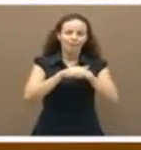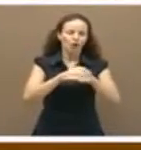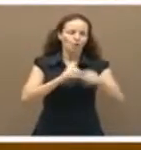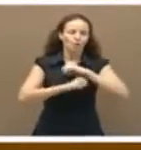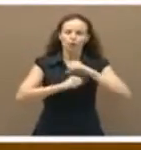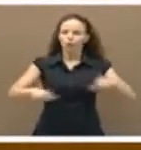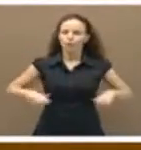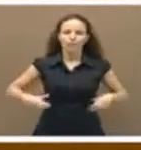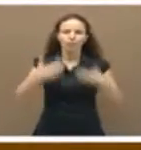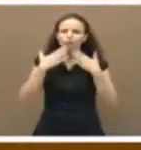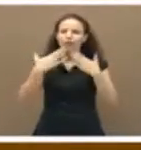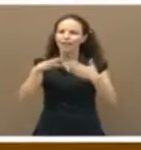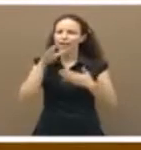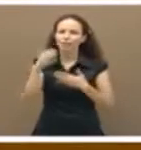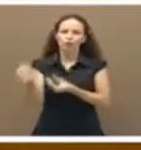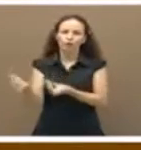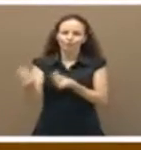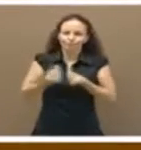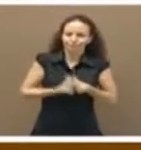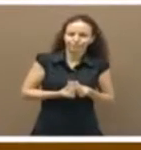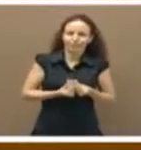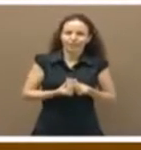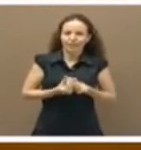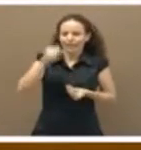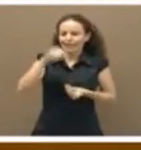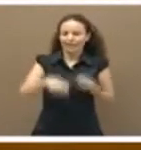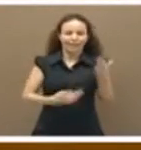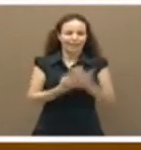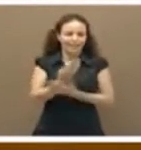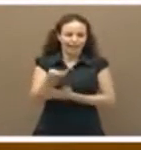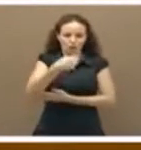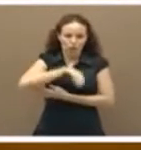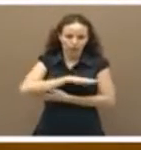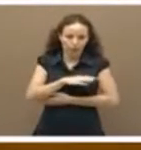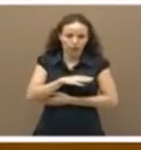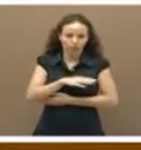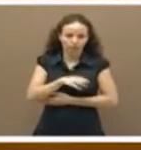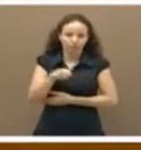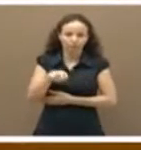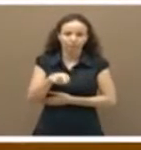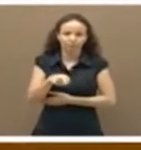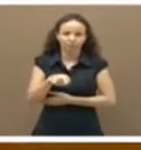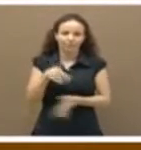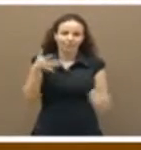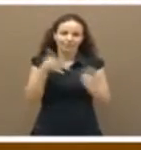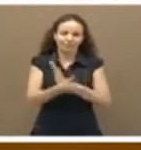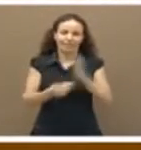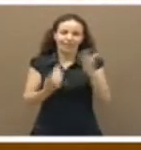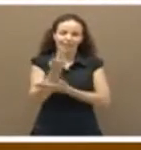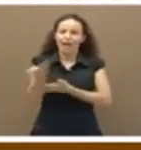gracias por estar con nosotros en nuestro día, que es también una parte del vuestro.